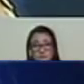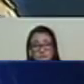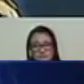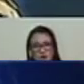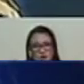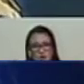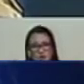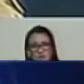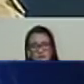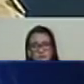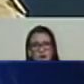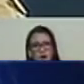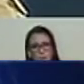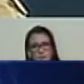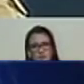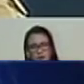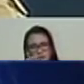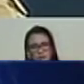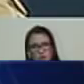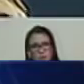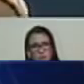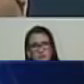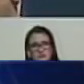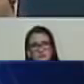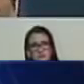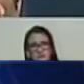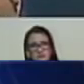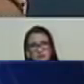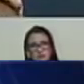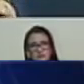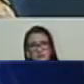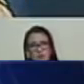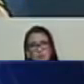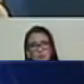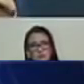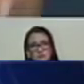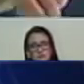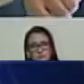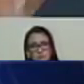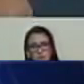68% Nicolás Maduro, 20% el descalabrado y